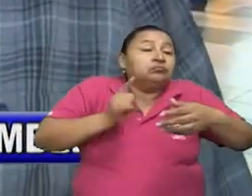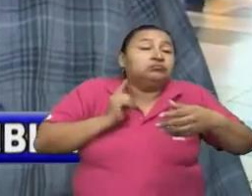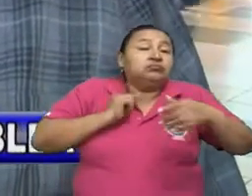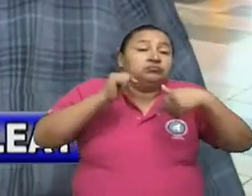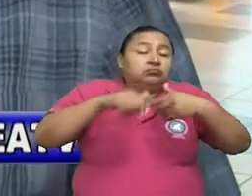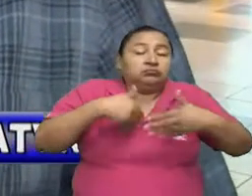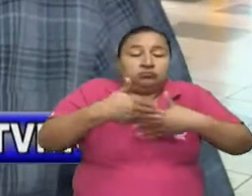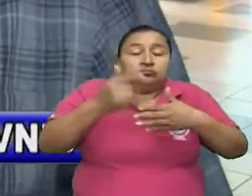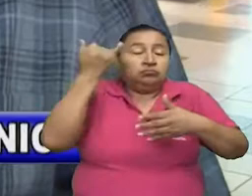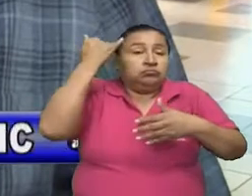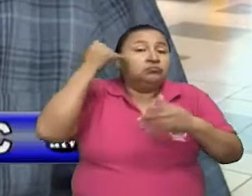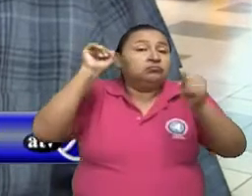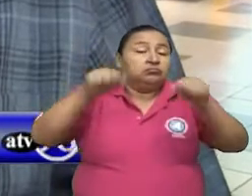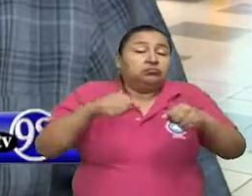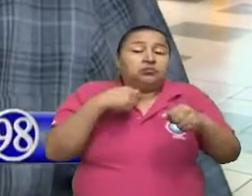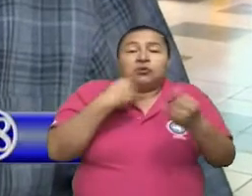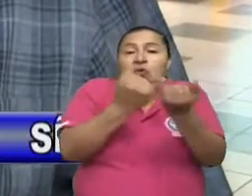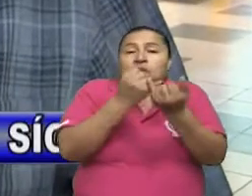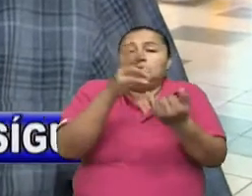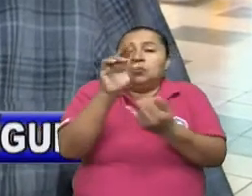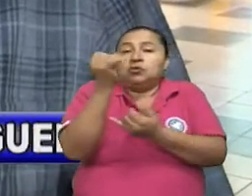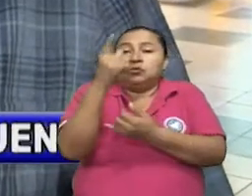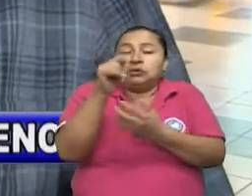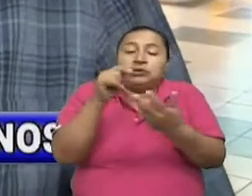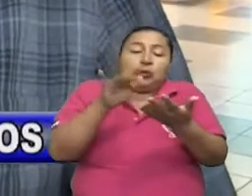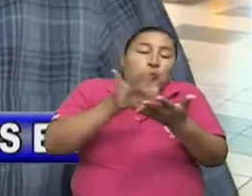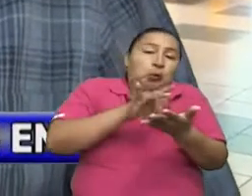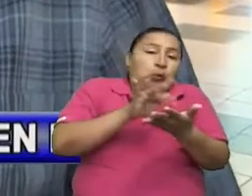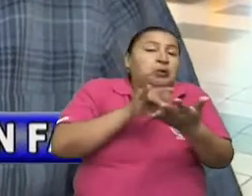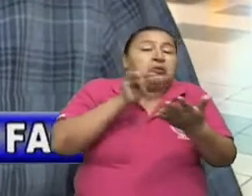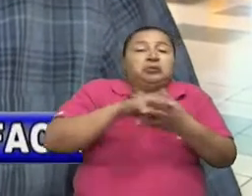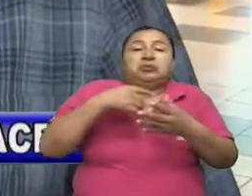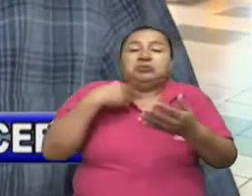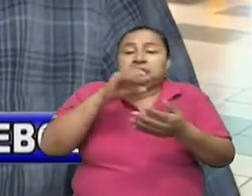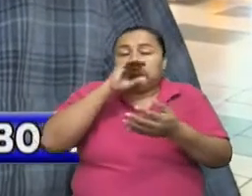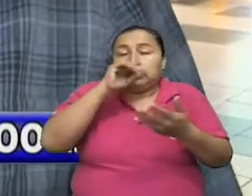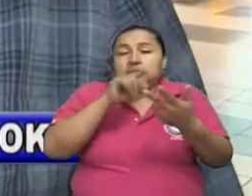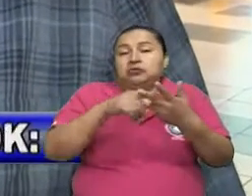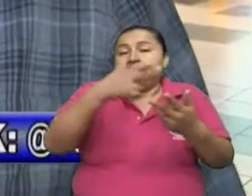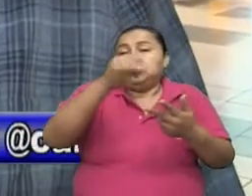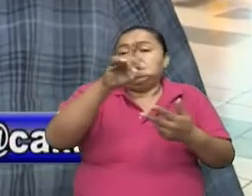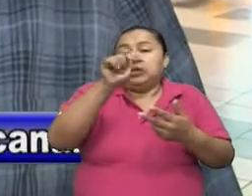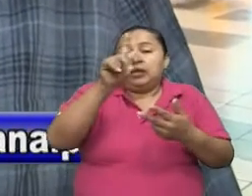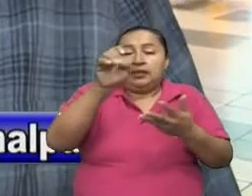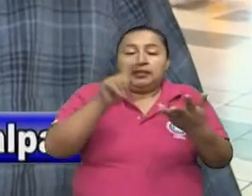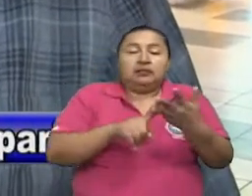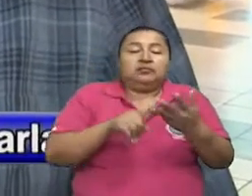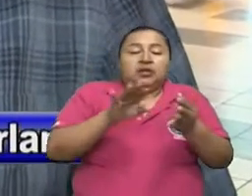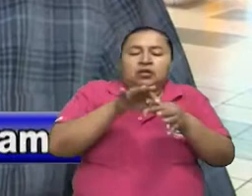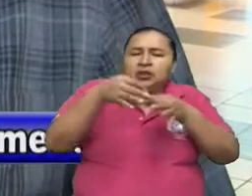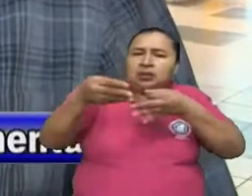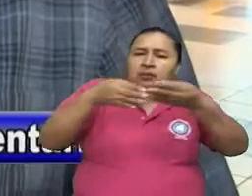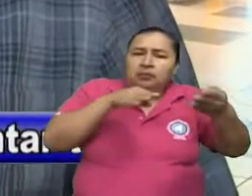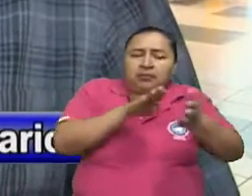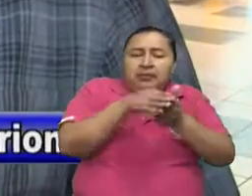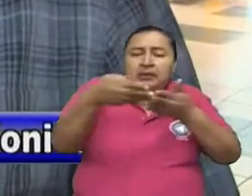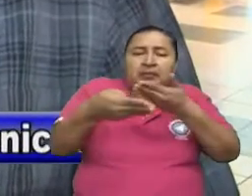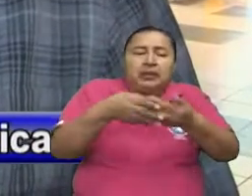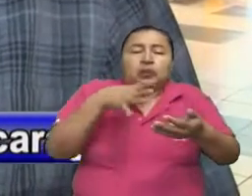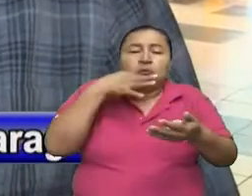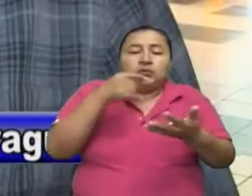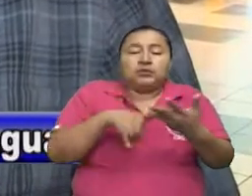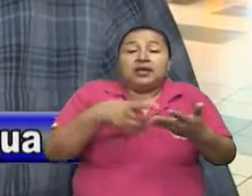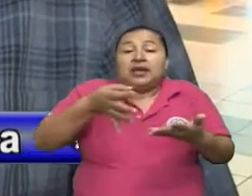pues, ¿verdad?, un arrocito con chancho, un chilate, unos tamalitos dulces, un café negro con